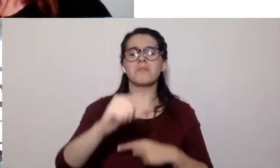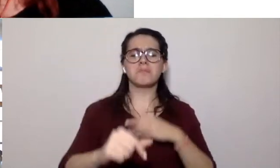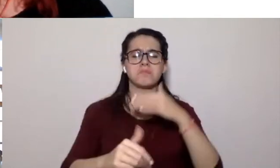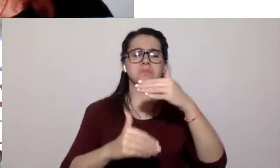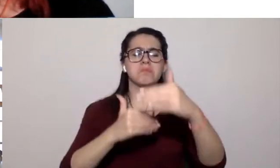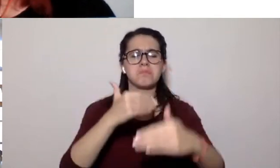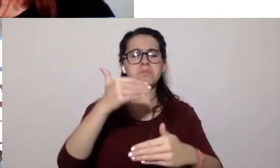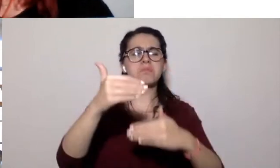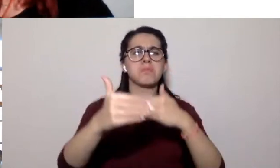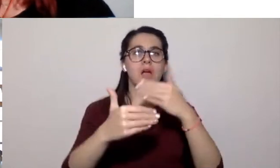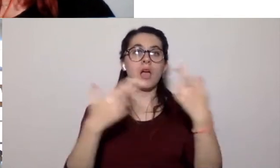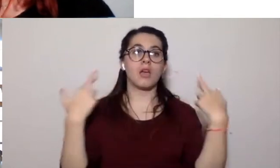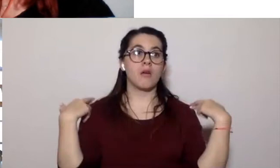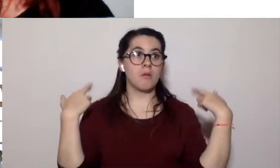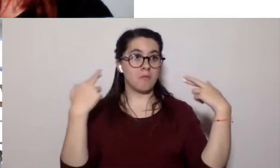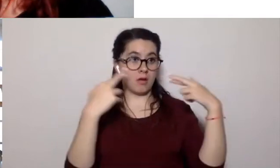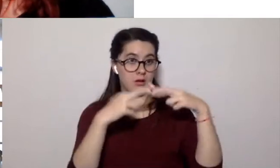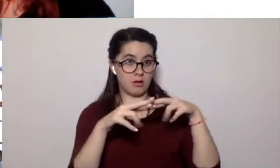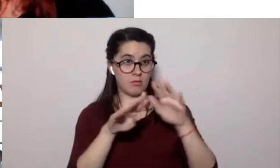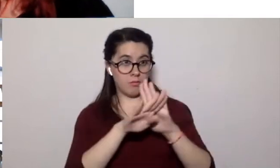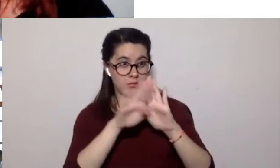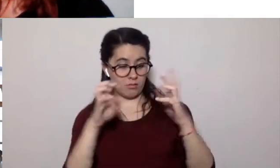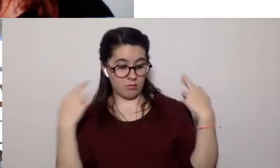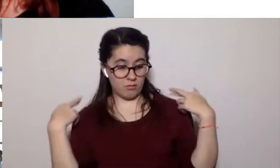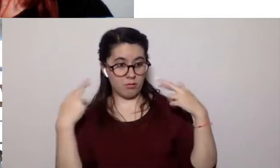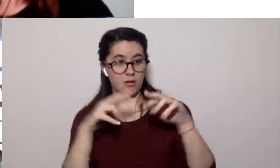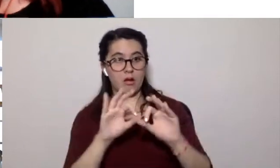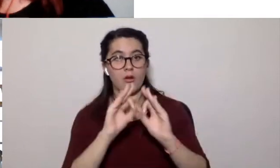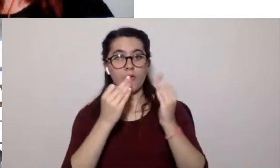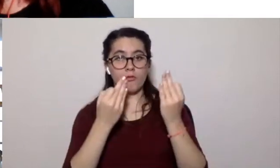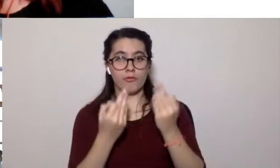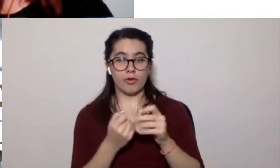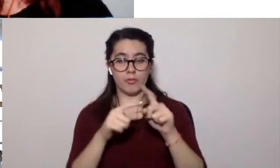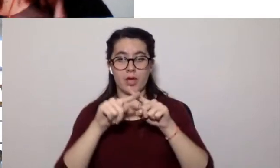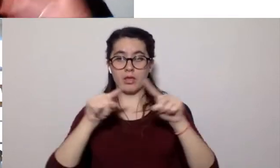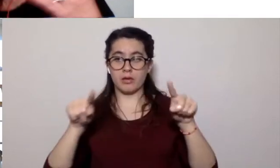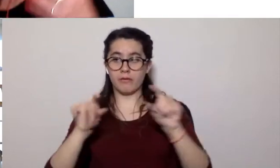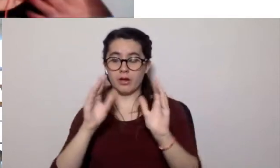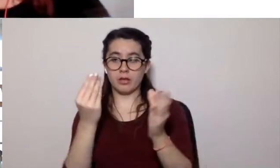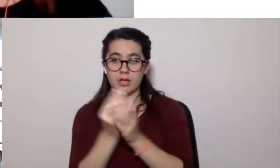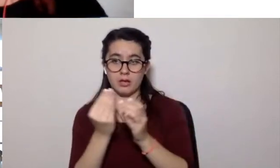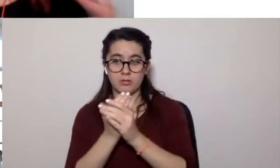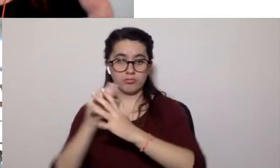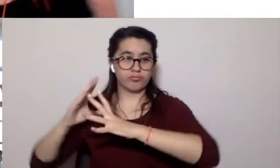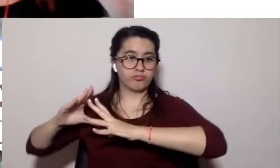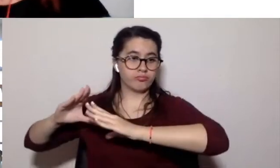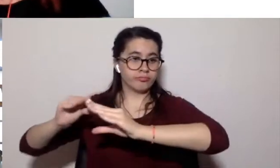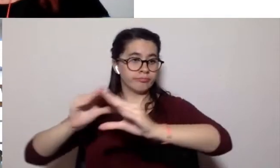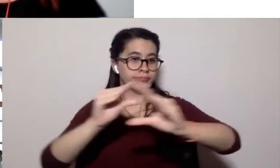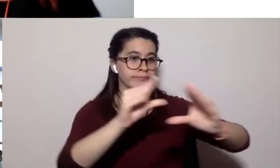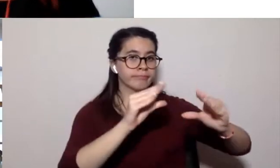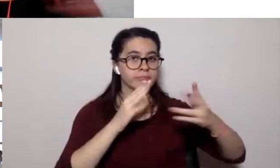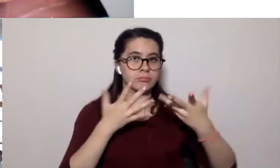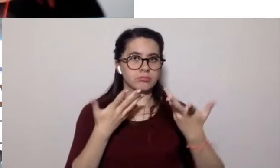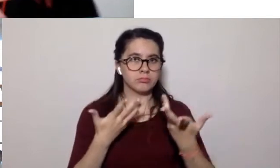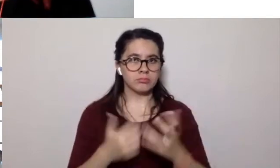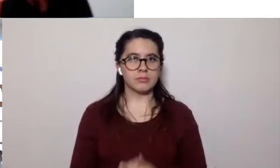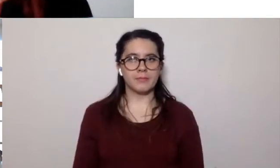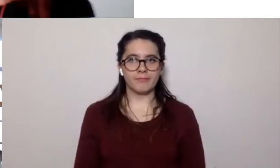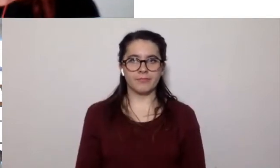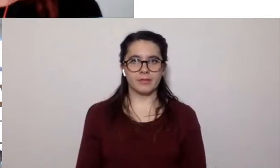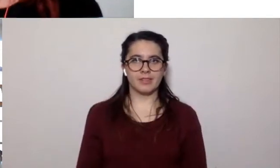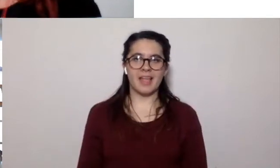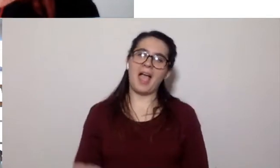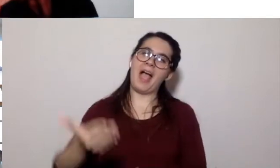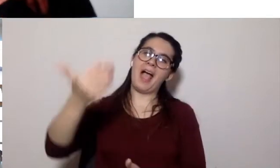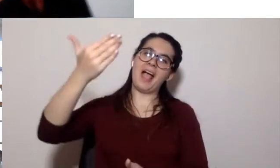las maestras aprendiendo ahora una nueva manera de dar clases, ¿no? Todo el mundo, sí, nosotros, sí. Estar con ustedes aquí a mi lado, que